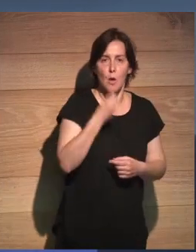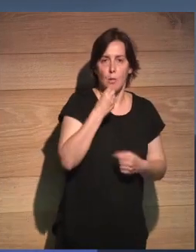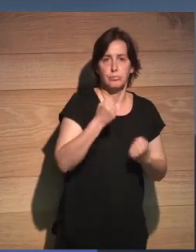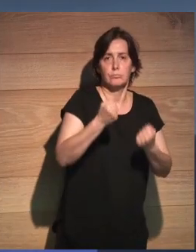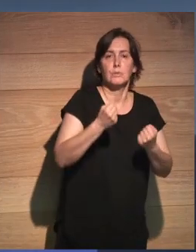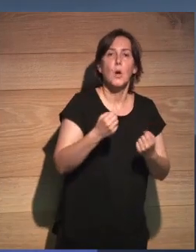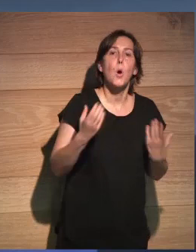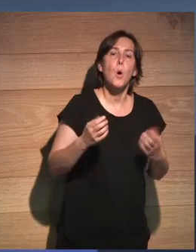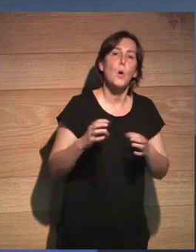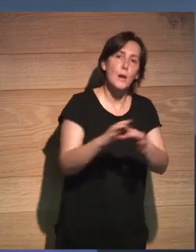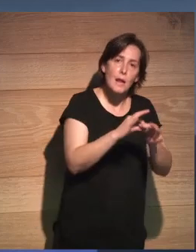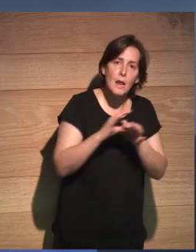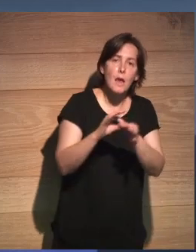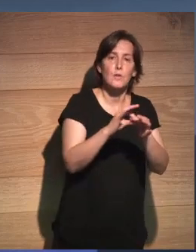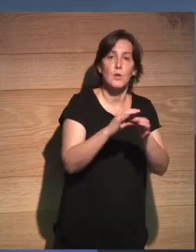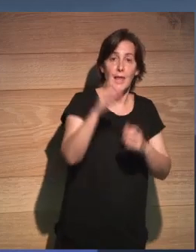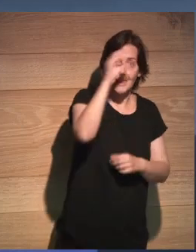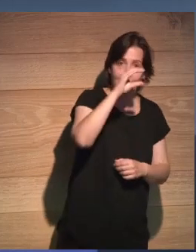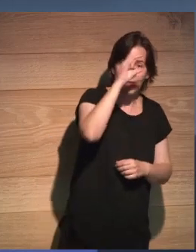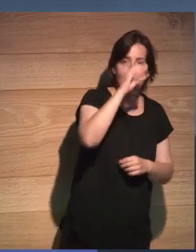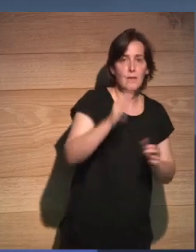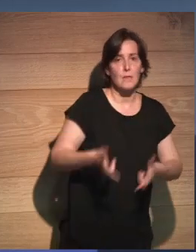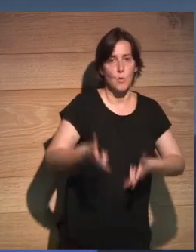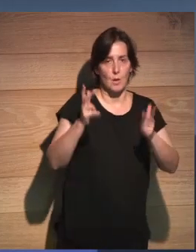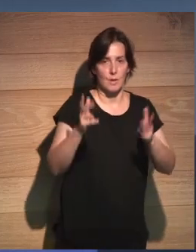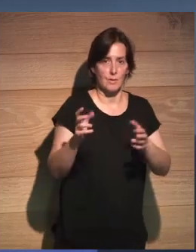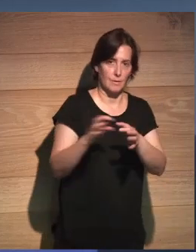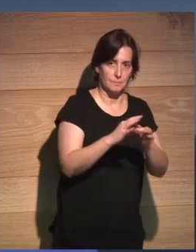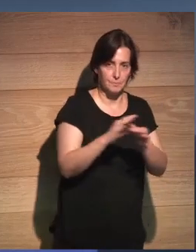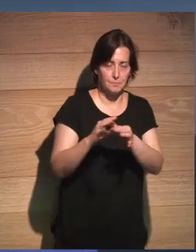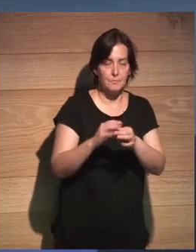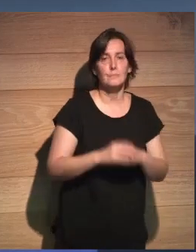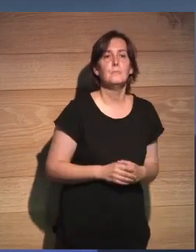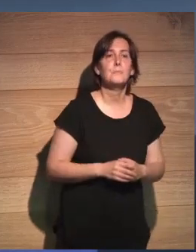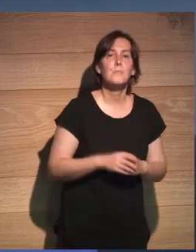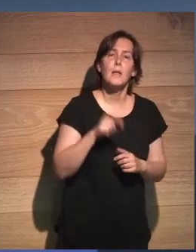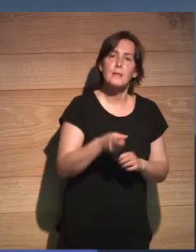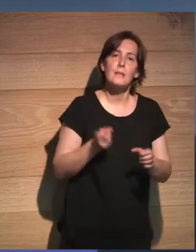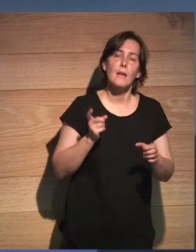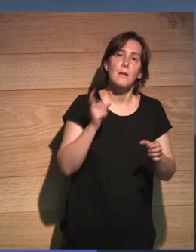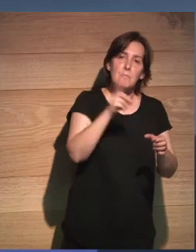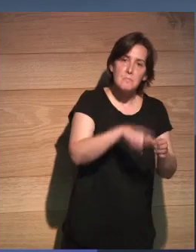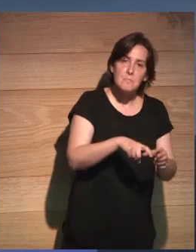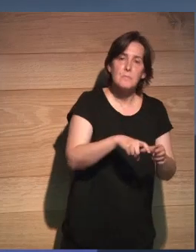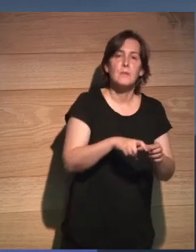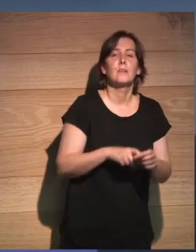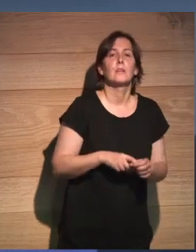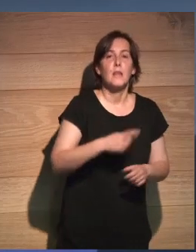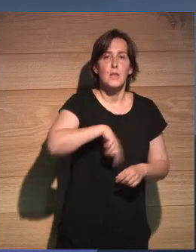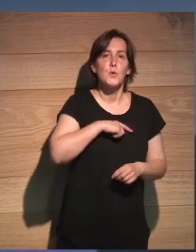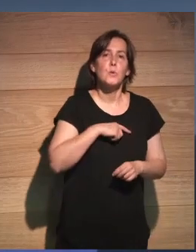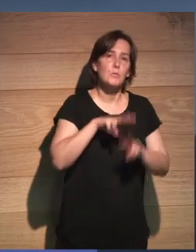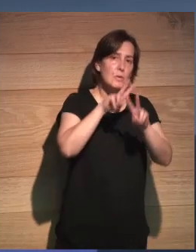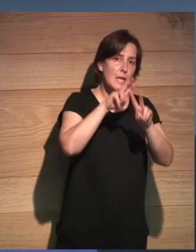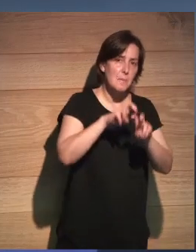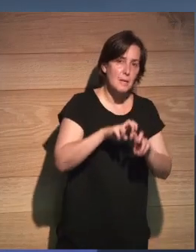las relaciones entre ciencia y democracia. Esta estupenda participación de nuestros investigadores, que